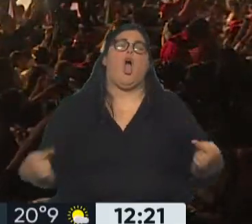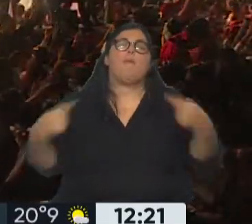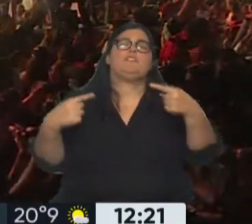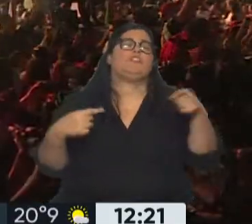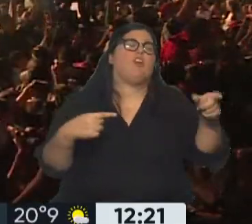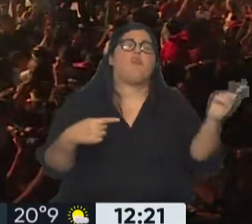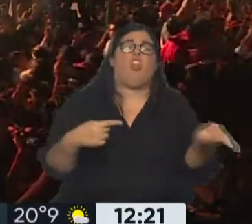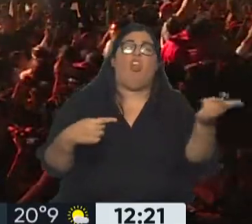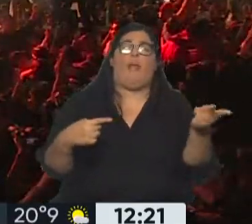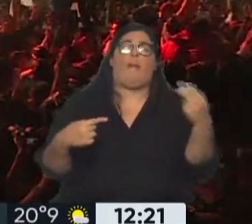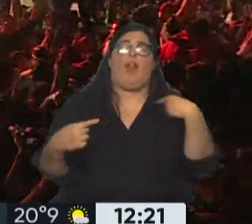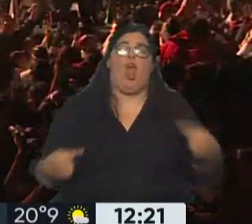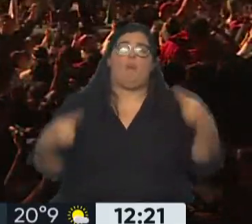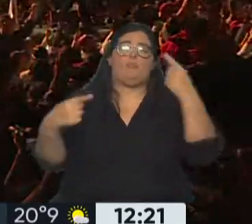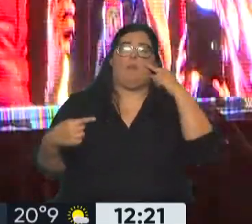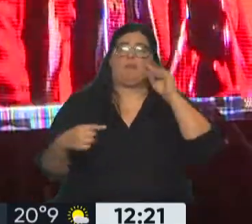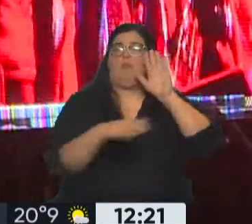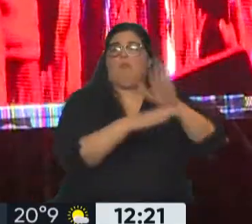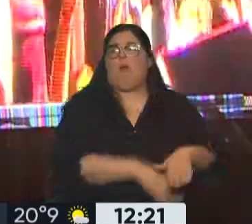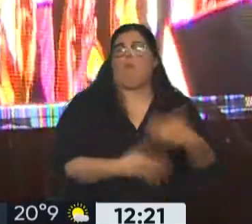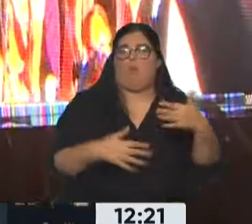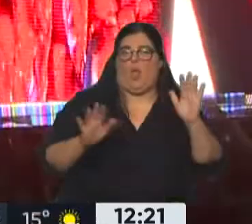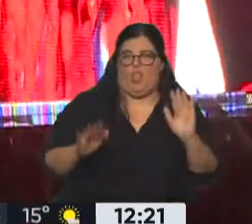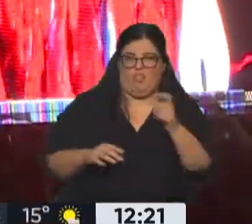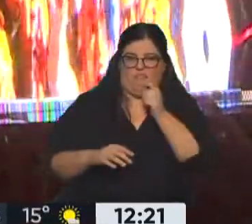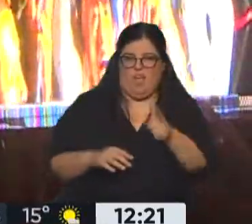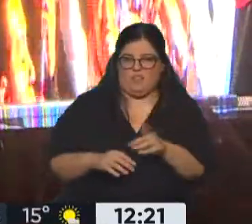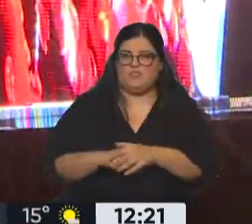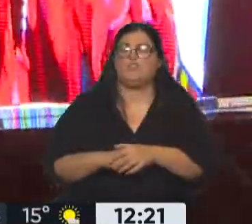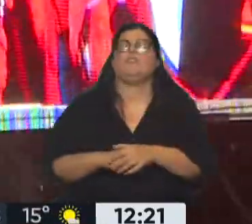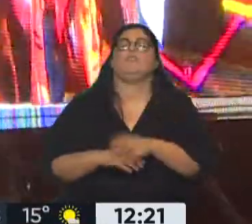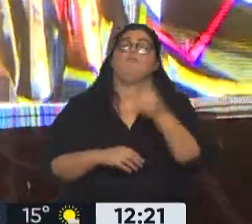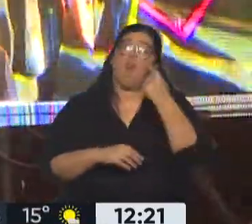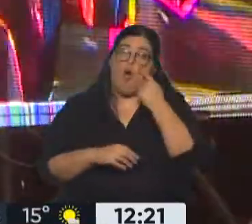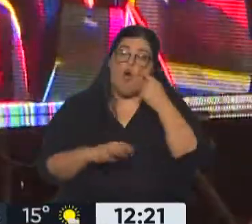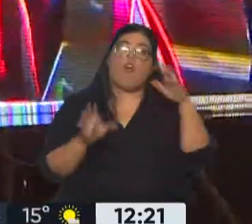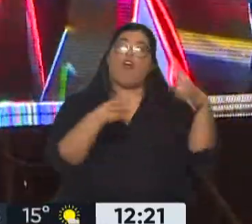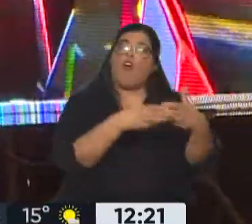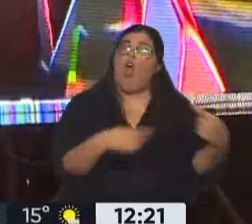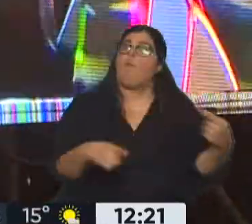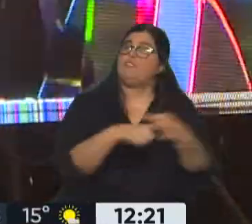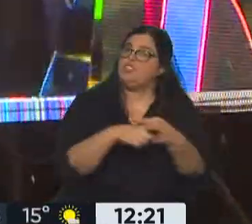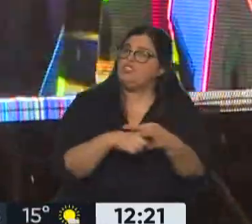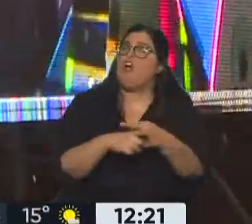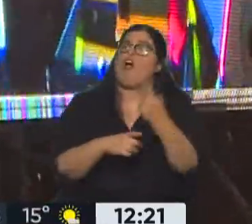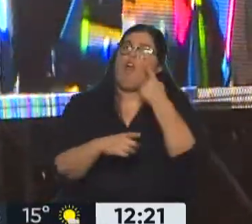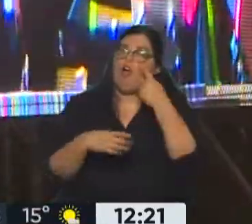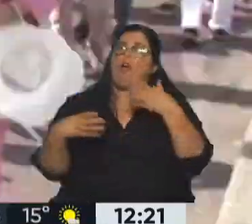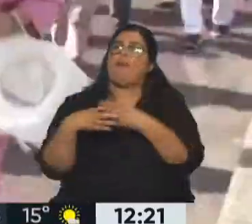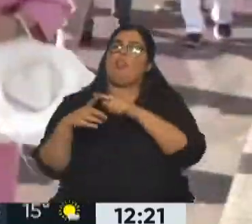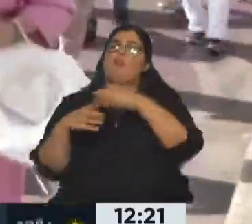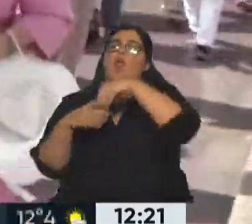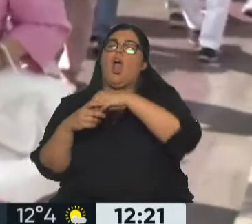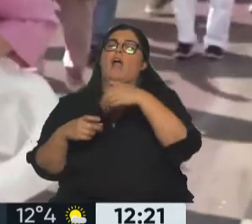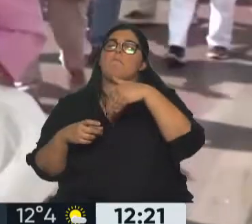tampoco. Estamos en el terreno de las hipótesis, pero digo, pongamos un ojo también en la oposición y en las internas de Morena y del gobierno, que como ustedes